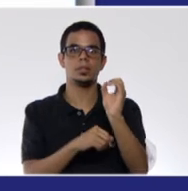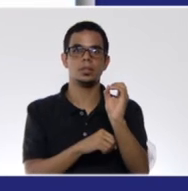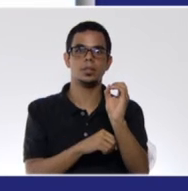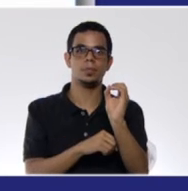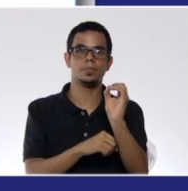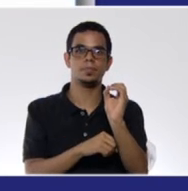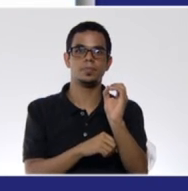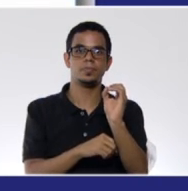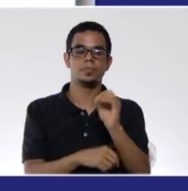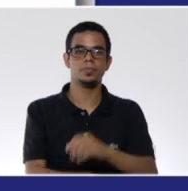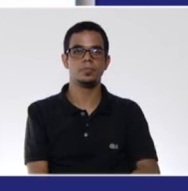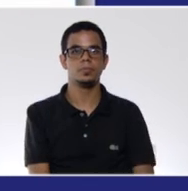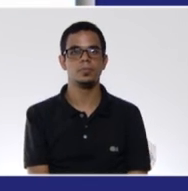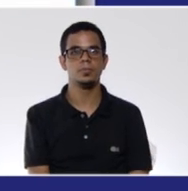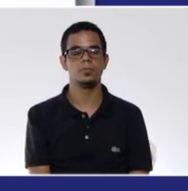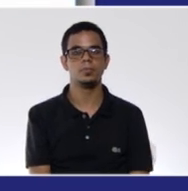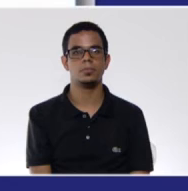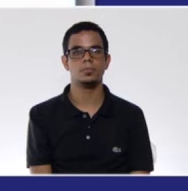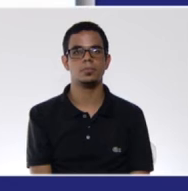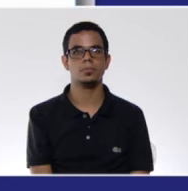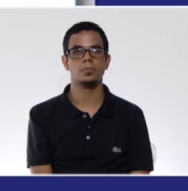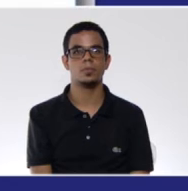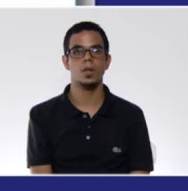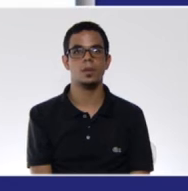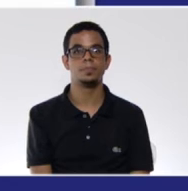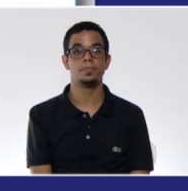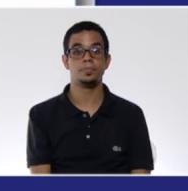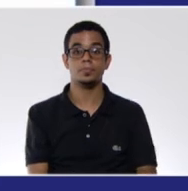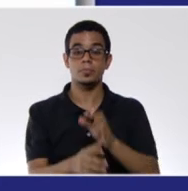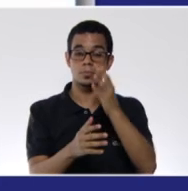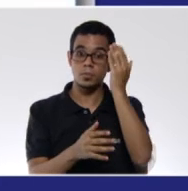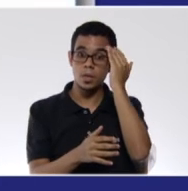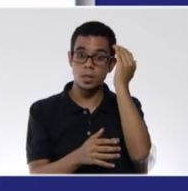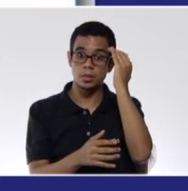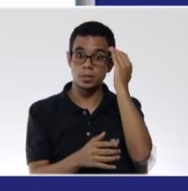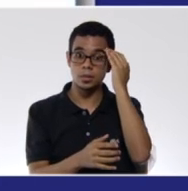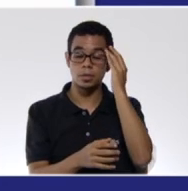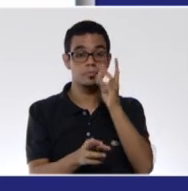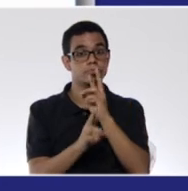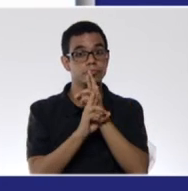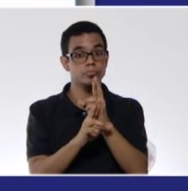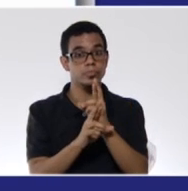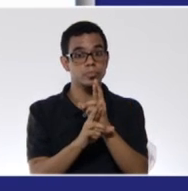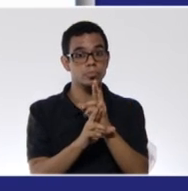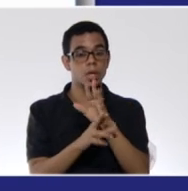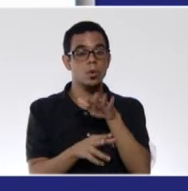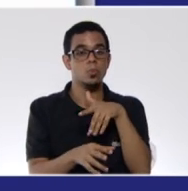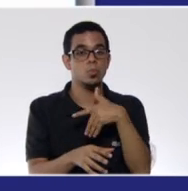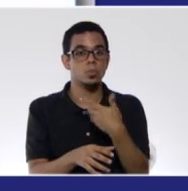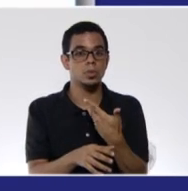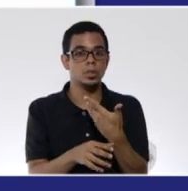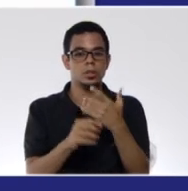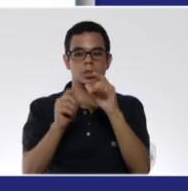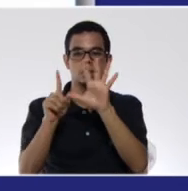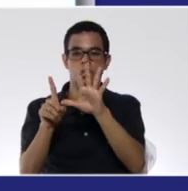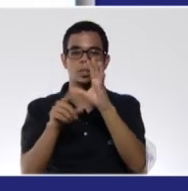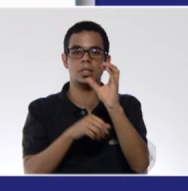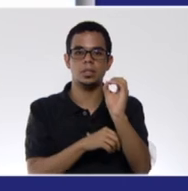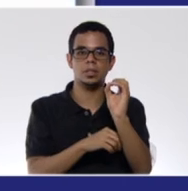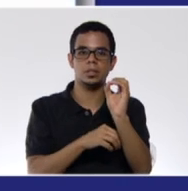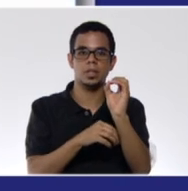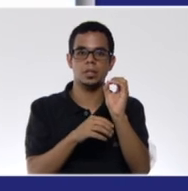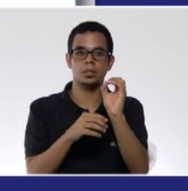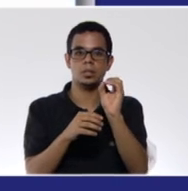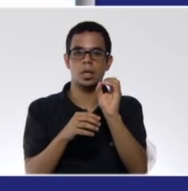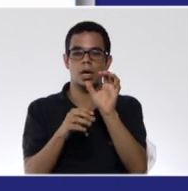20 y 20 por 3, 60. Para obtener la respuesta, pueden hacerse 60 señales a partir de